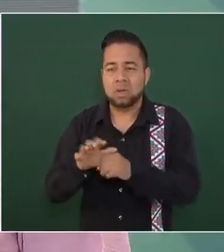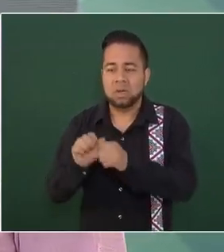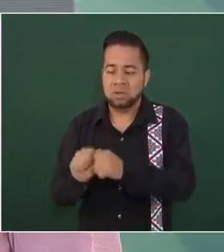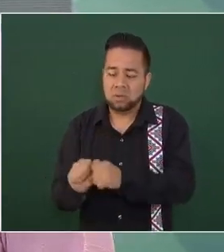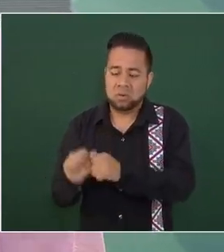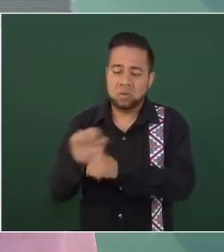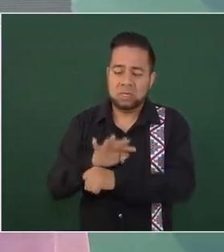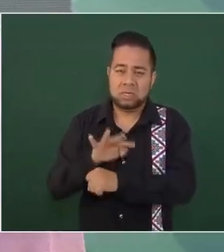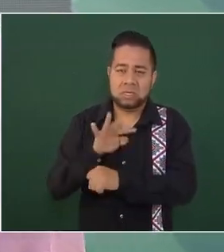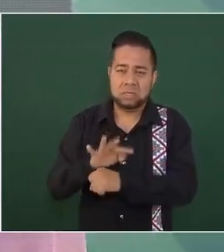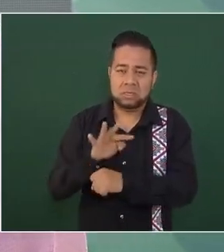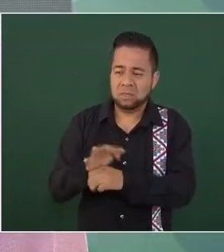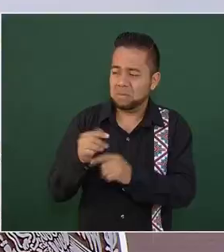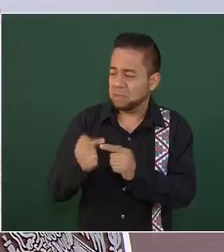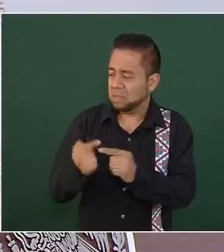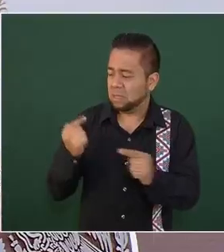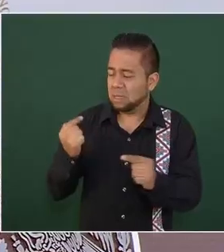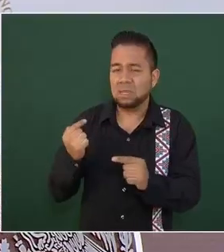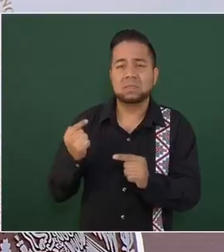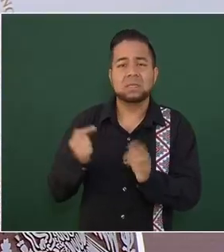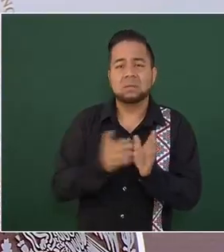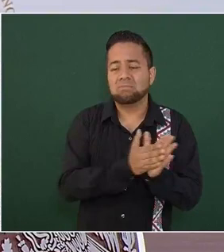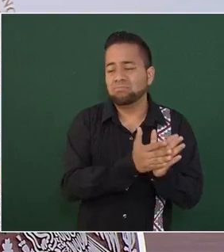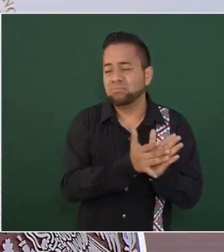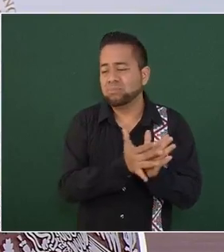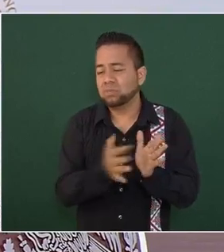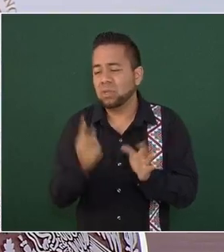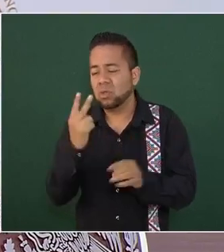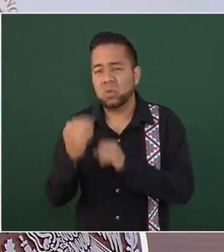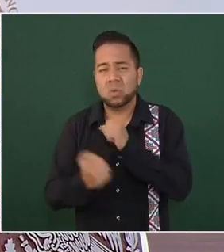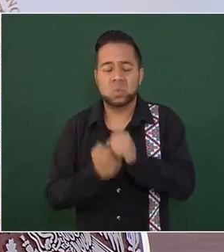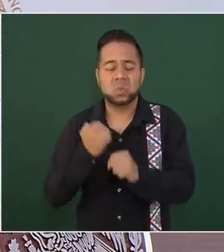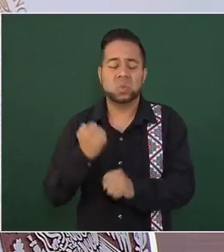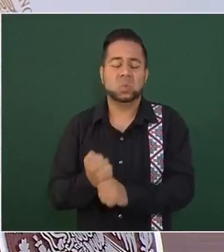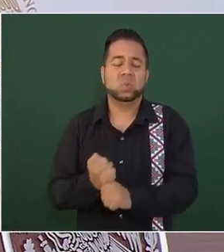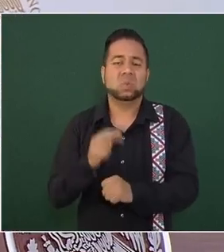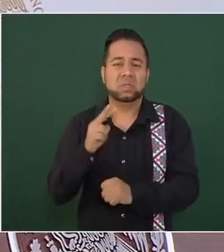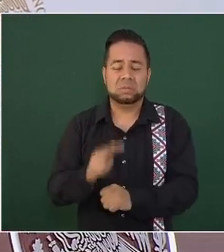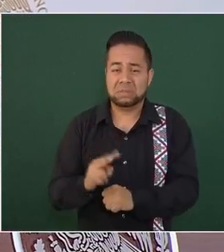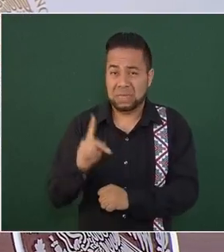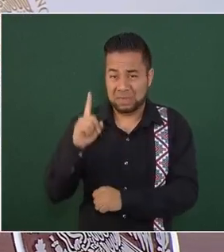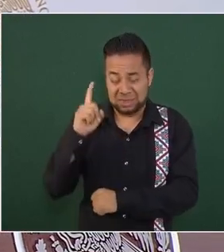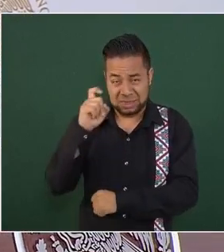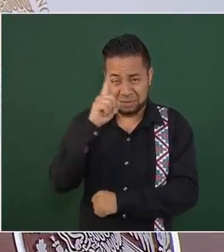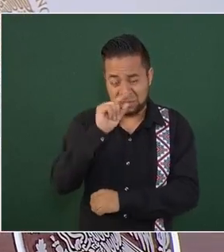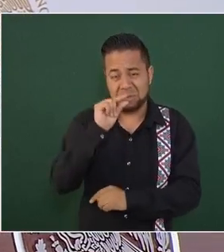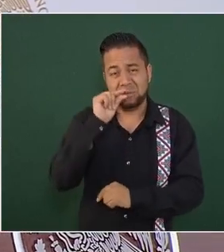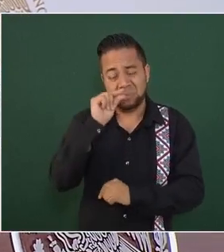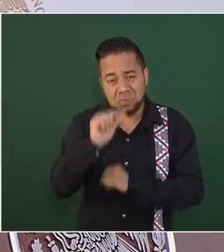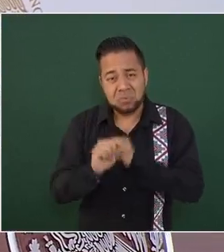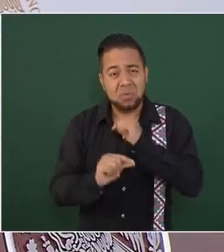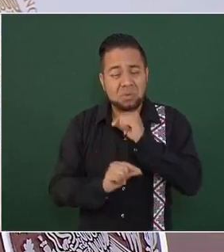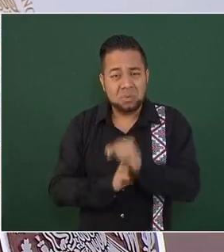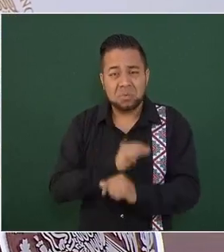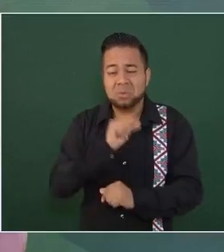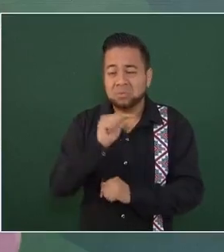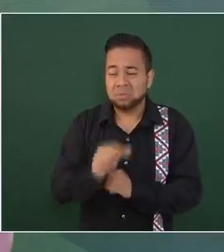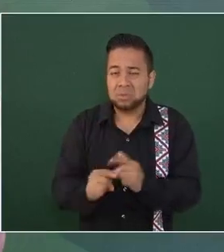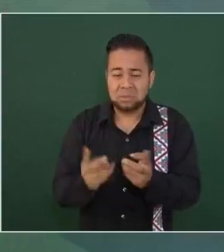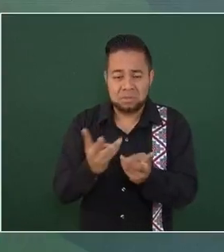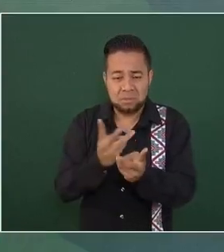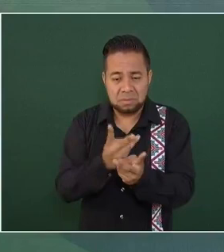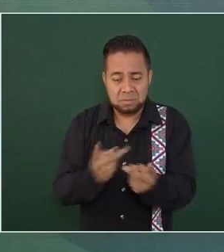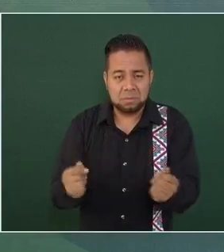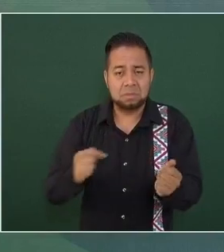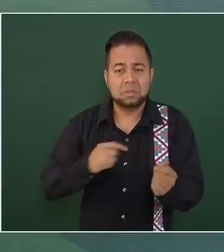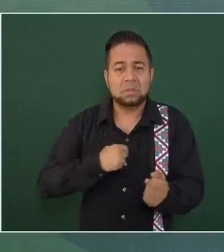tremendos y ahí vamos saliendo y estamos llevando a cabo